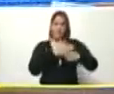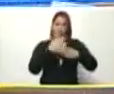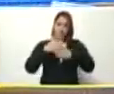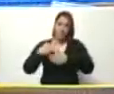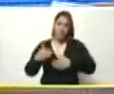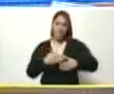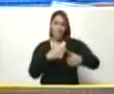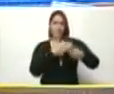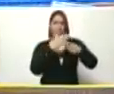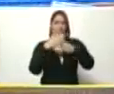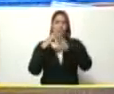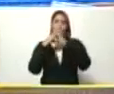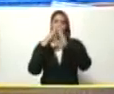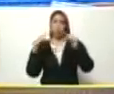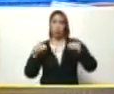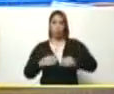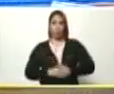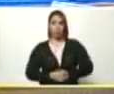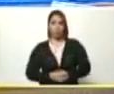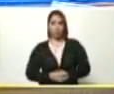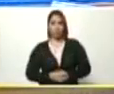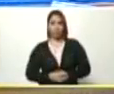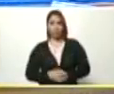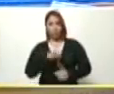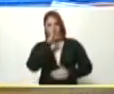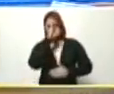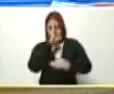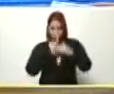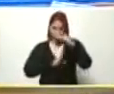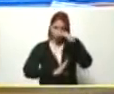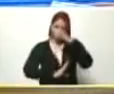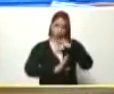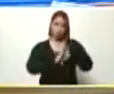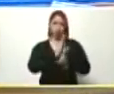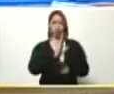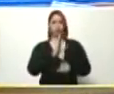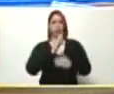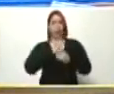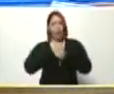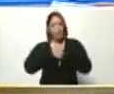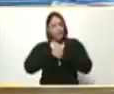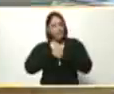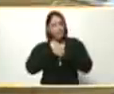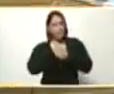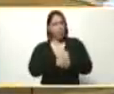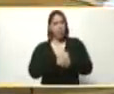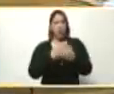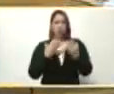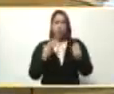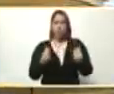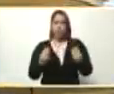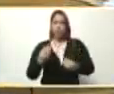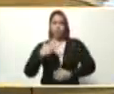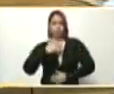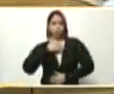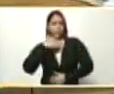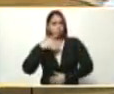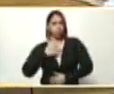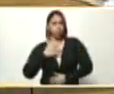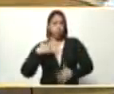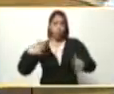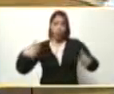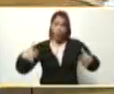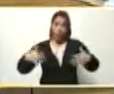en familia, con mucha humildad, con mucho amor, con mucho sentimiento, con mucha